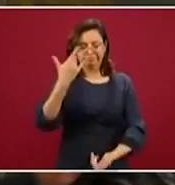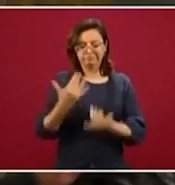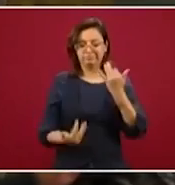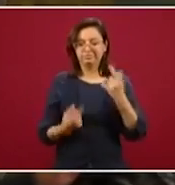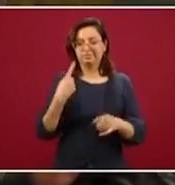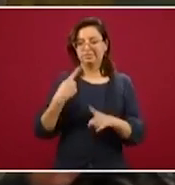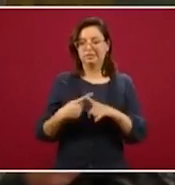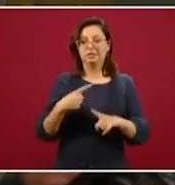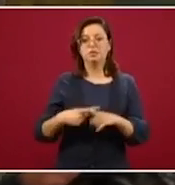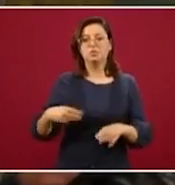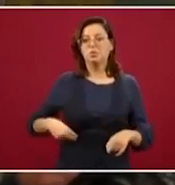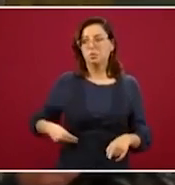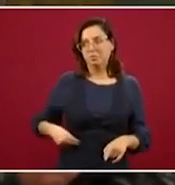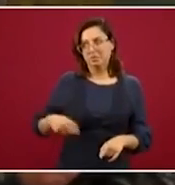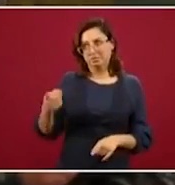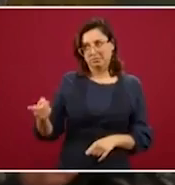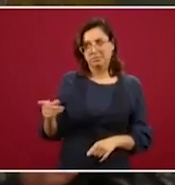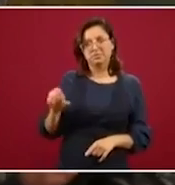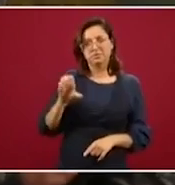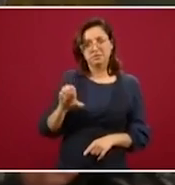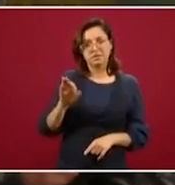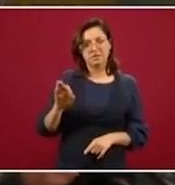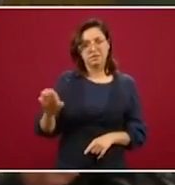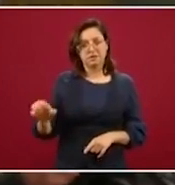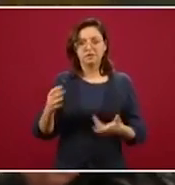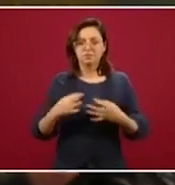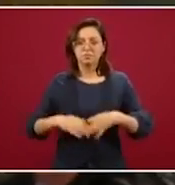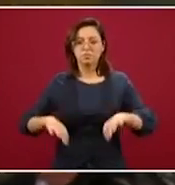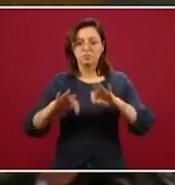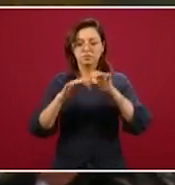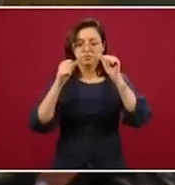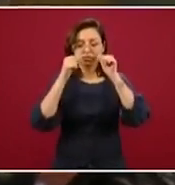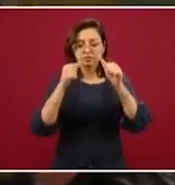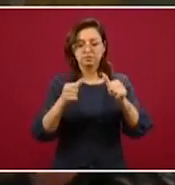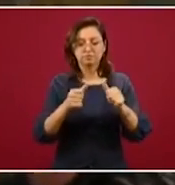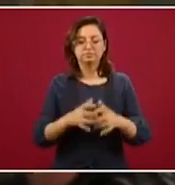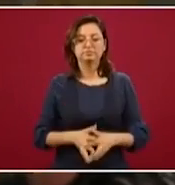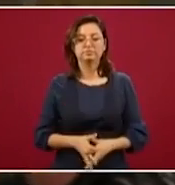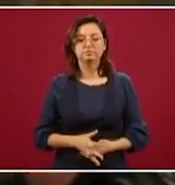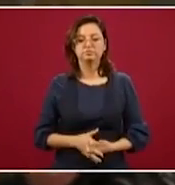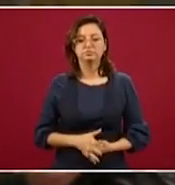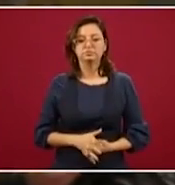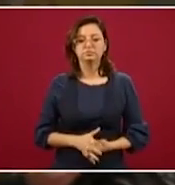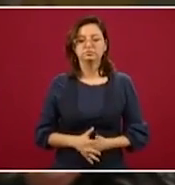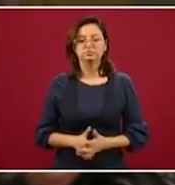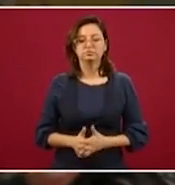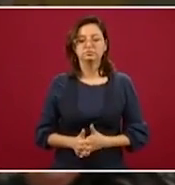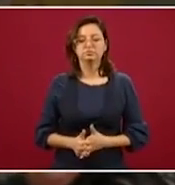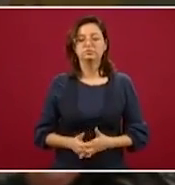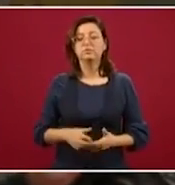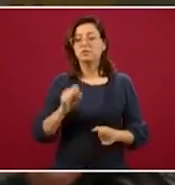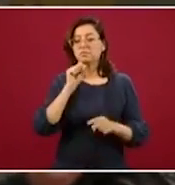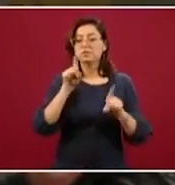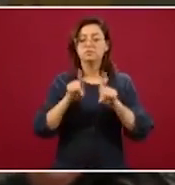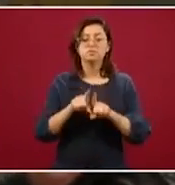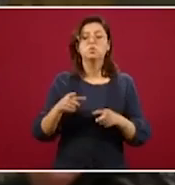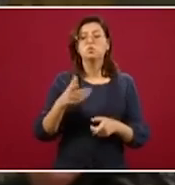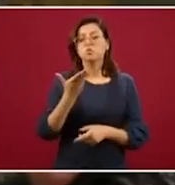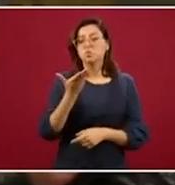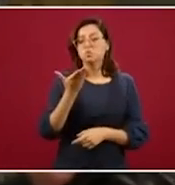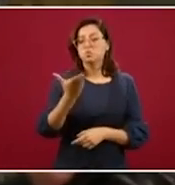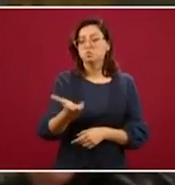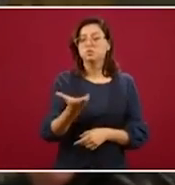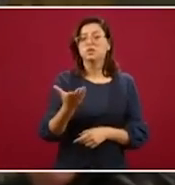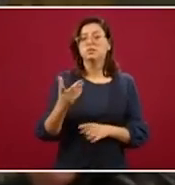empresa asociada al Estado, ¿no? Entonces sería muy importante. Y usted, recientemente nos dio una tarea, señor presidente, de traerle